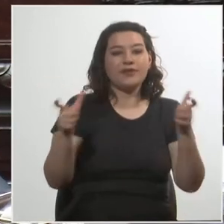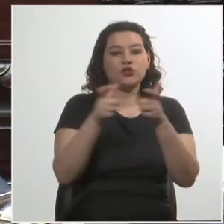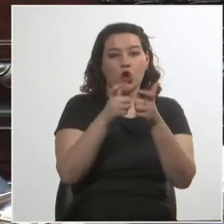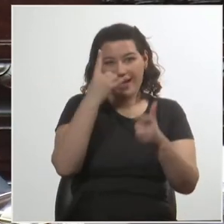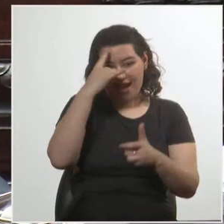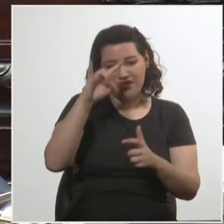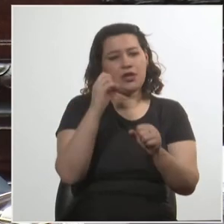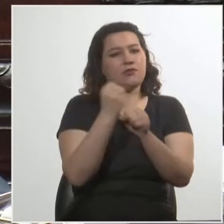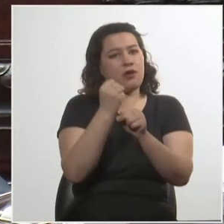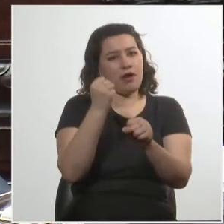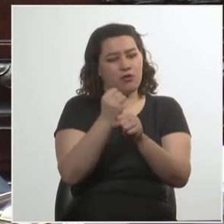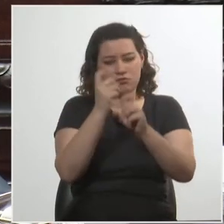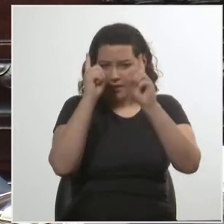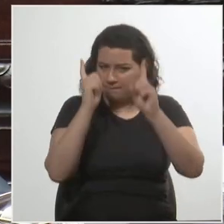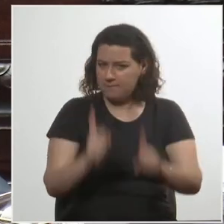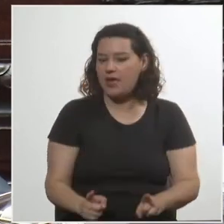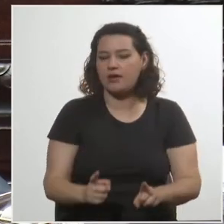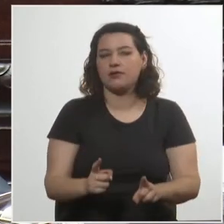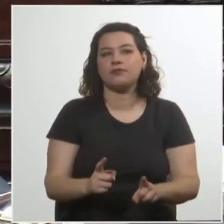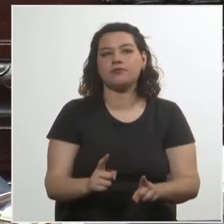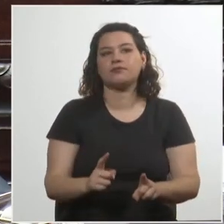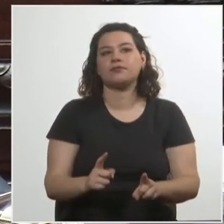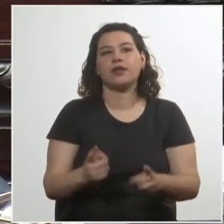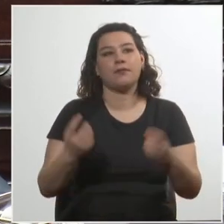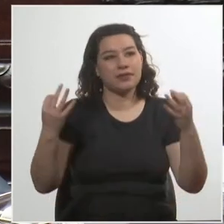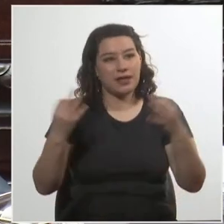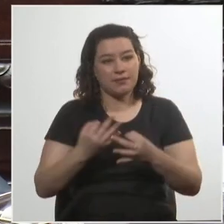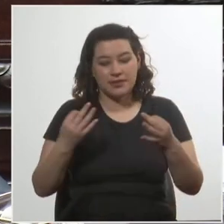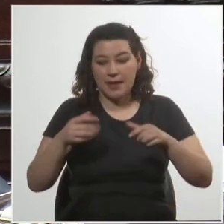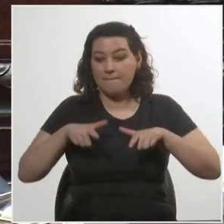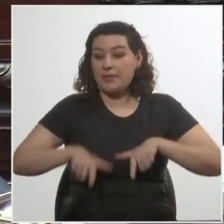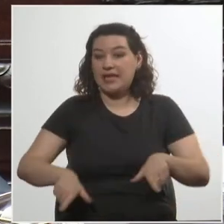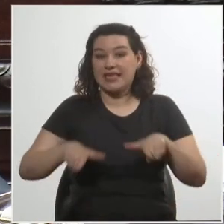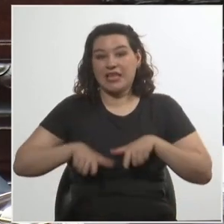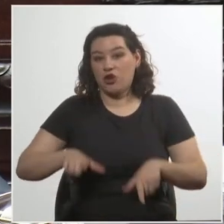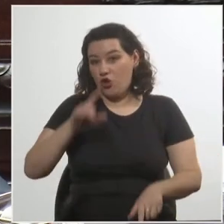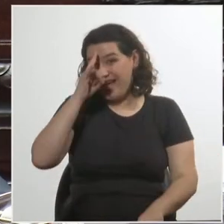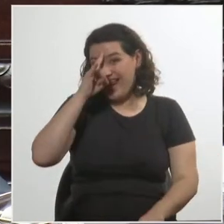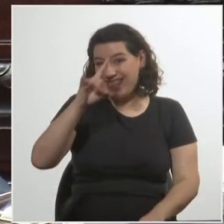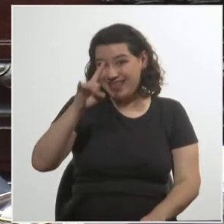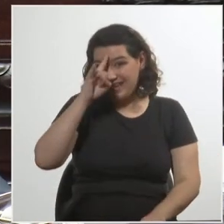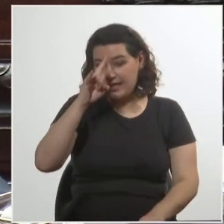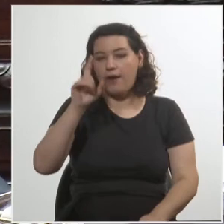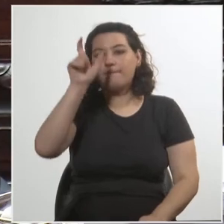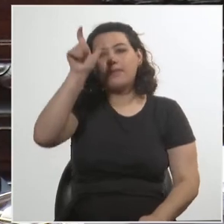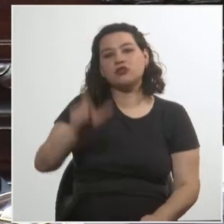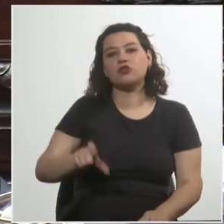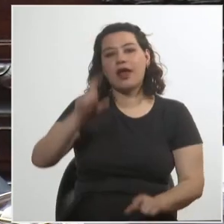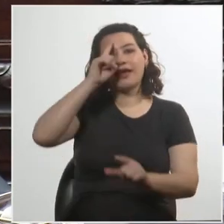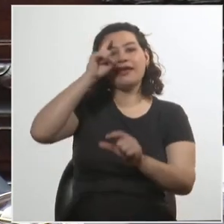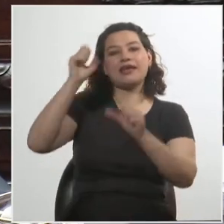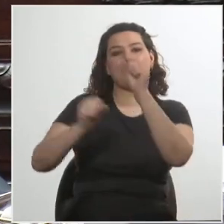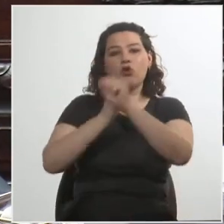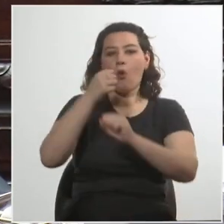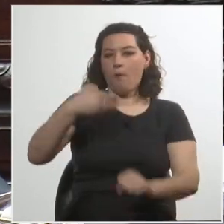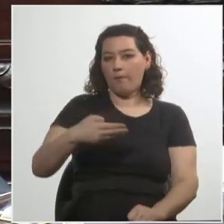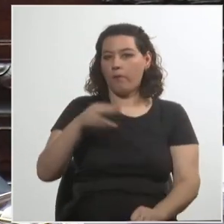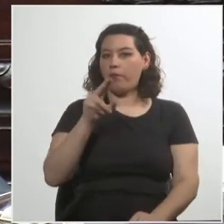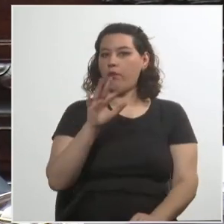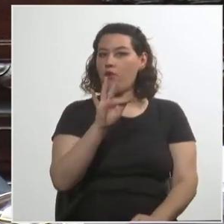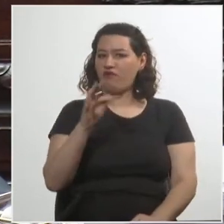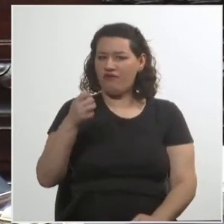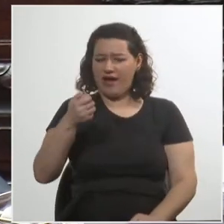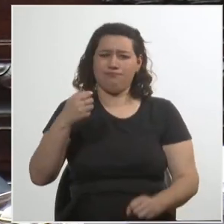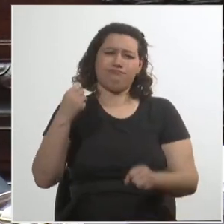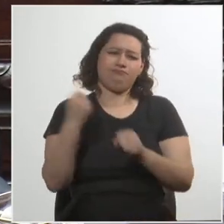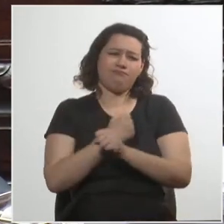ganadería sino también especialmente el Ministerio de ganadería al ingeniero bufa que ha trabajado